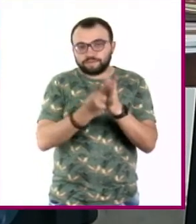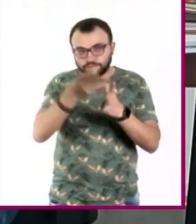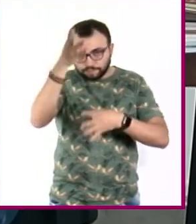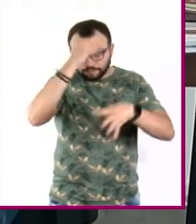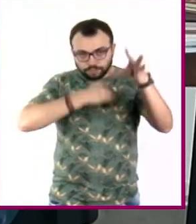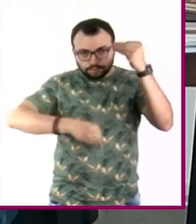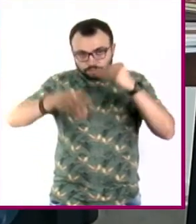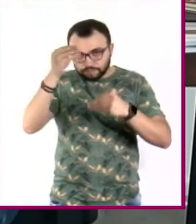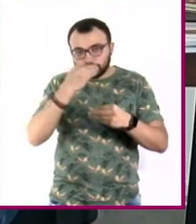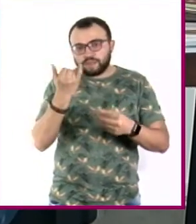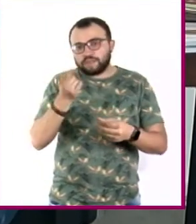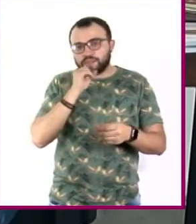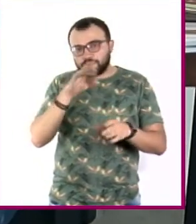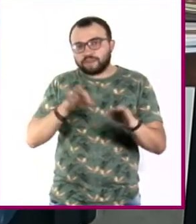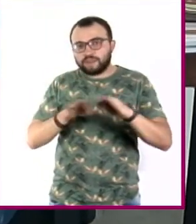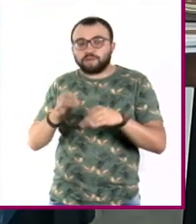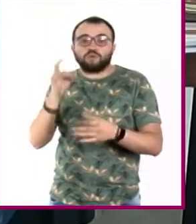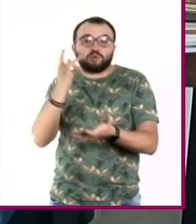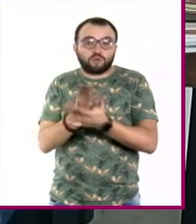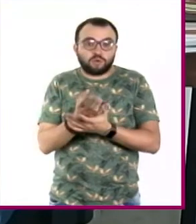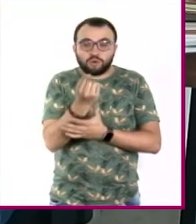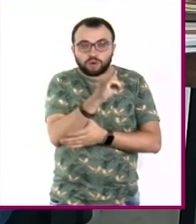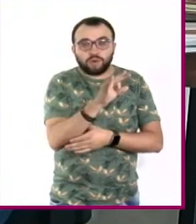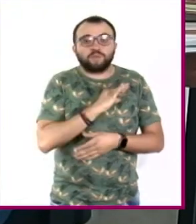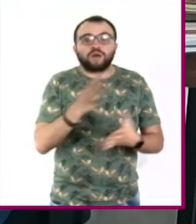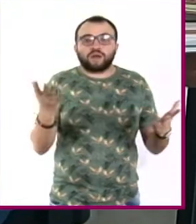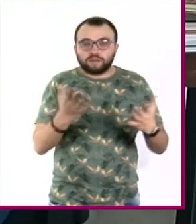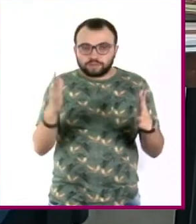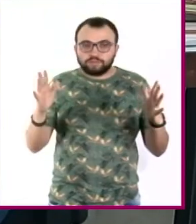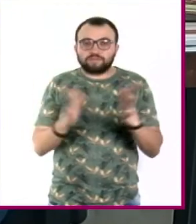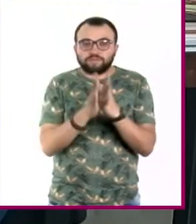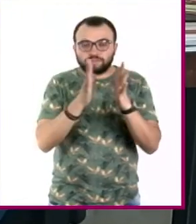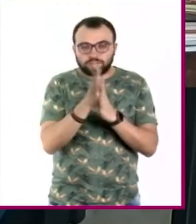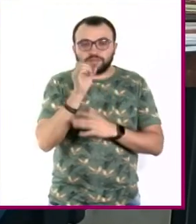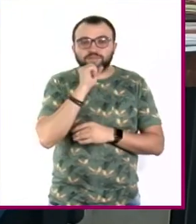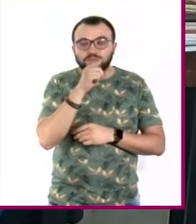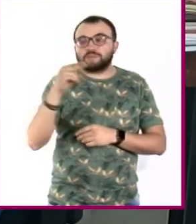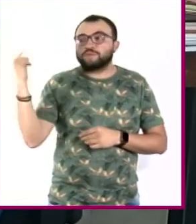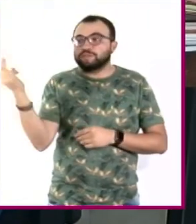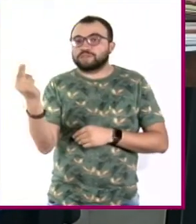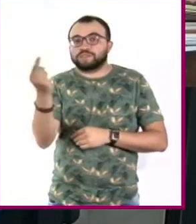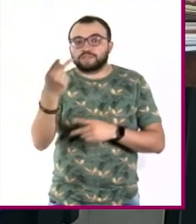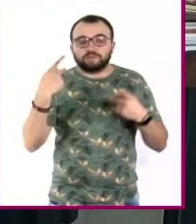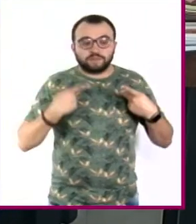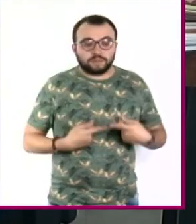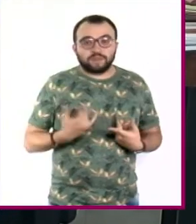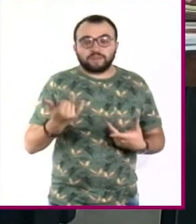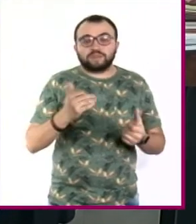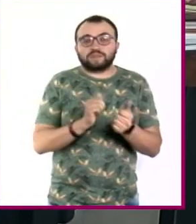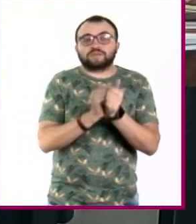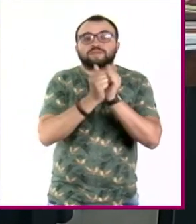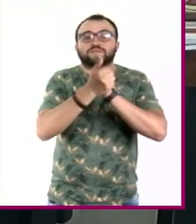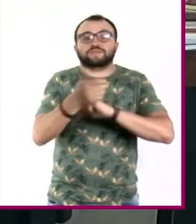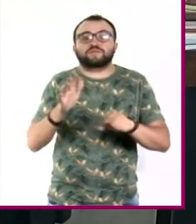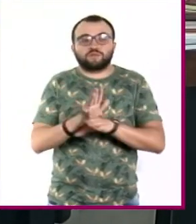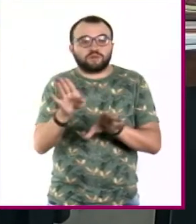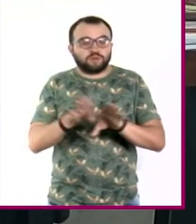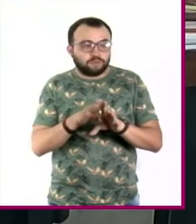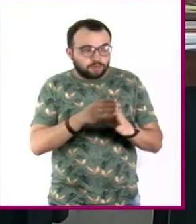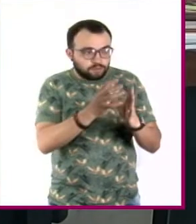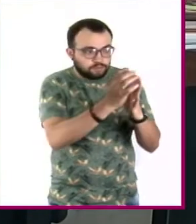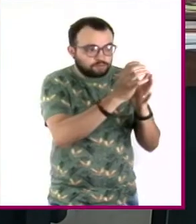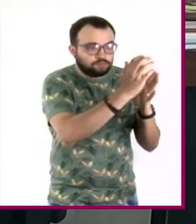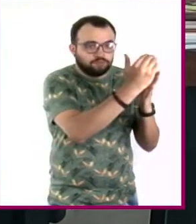como laborales. Solo así se pueden hacer competitivas las zonas más necesitadas y generar un impacto directo en la reducción